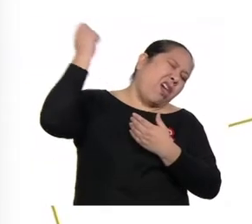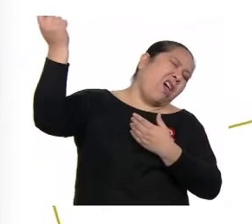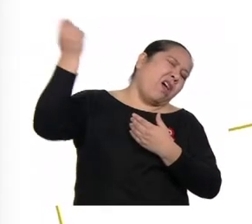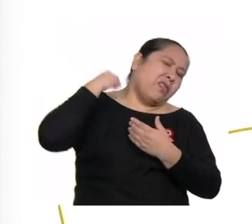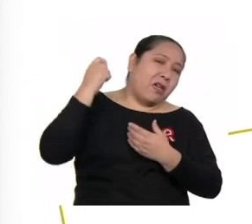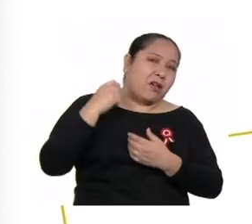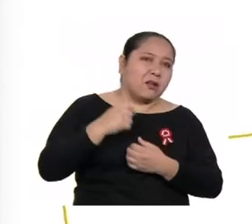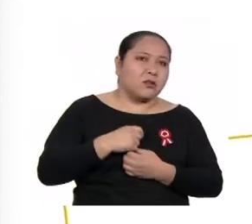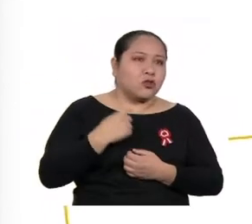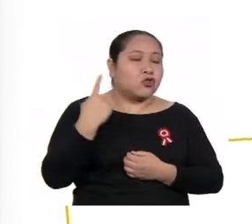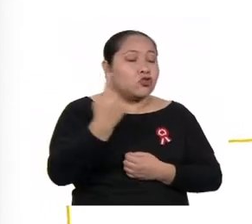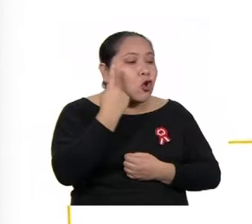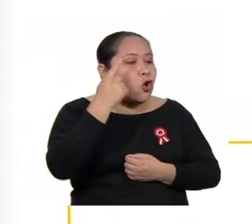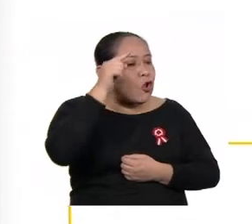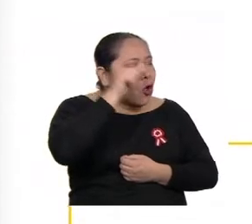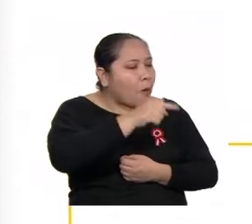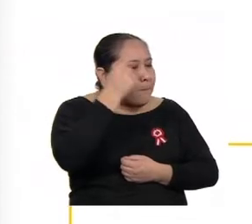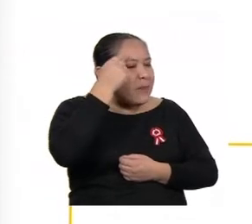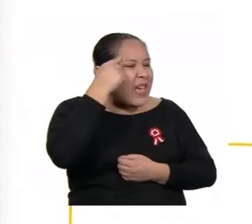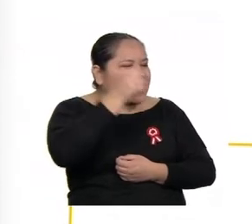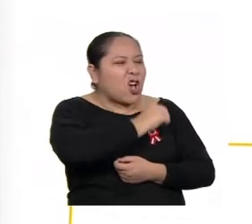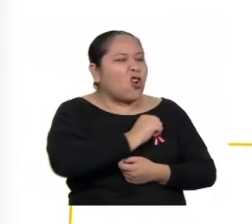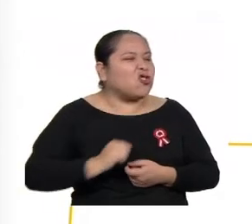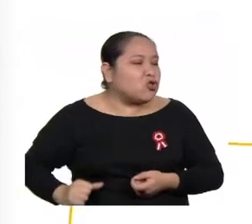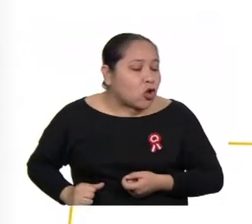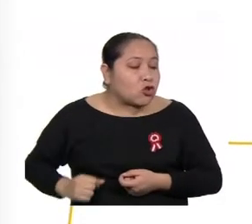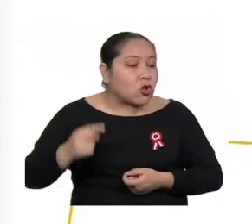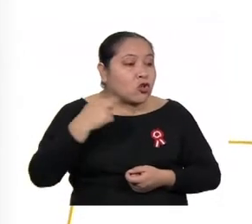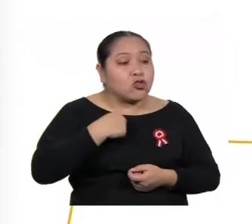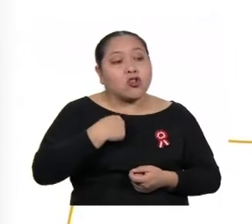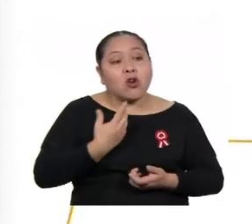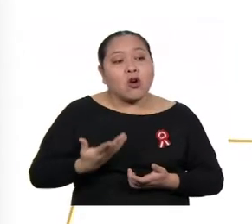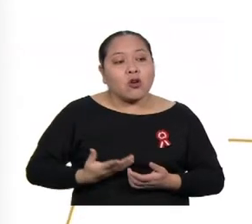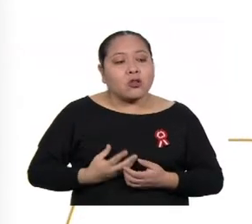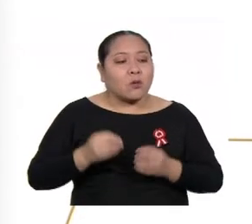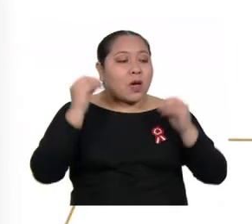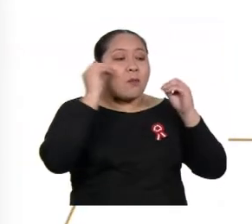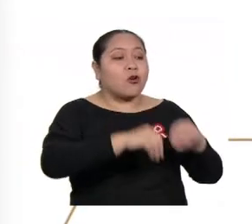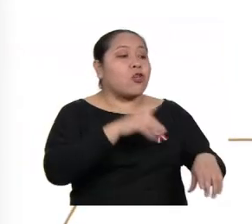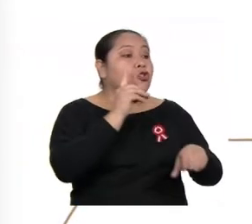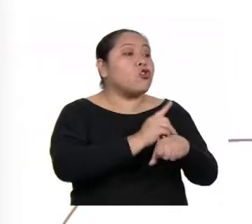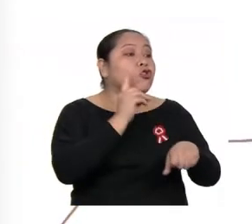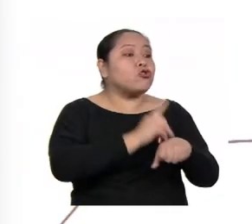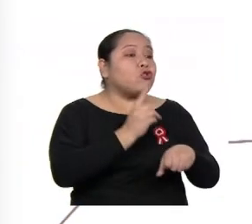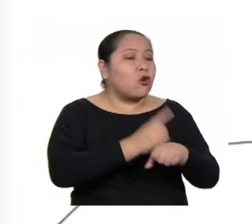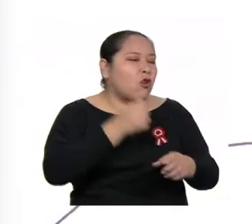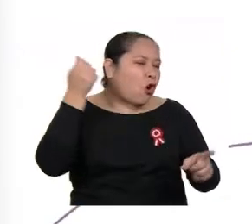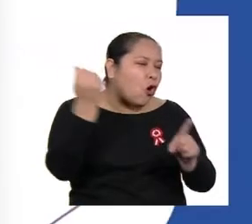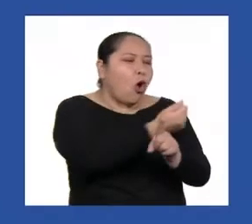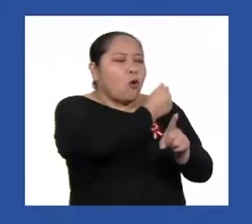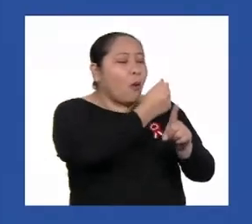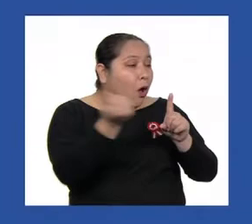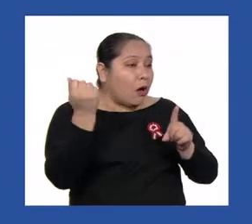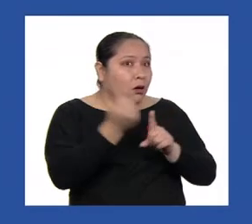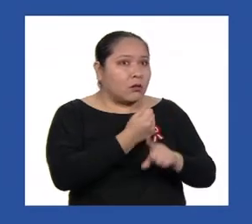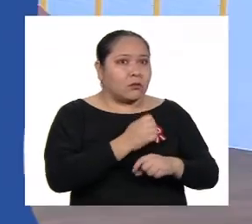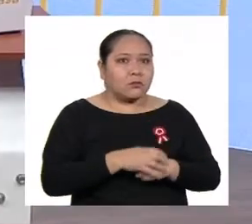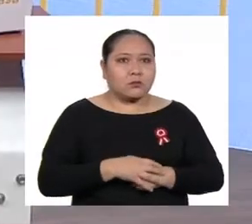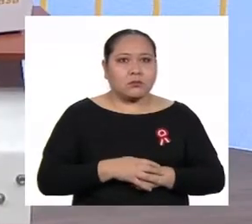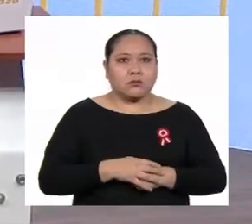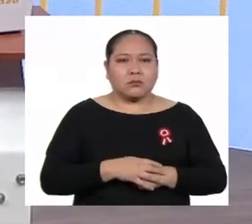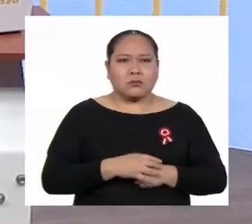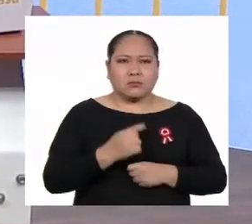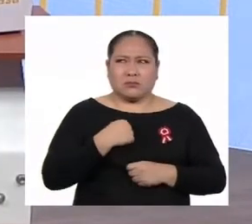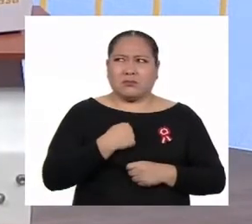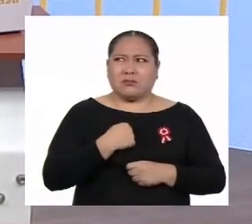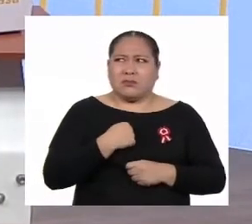diciéndome: solo piensas en ociosidades, te voy a hacer doctora a punta de palos. ¡Auch! Yo